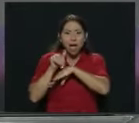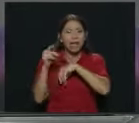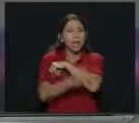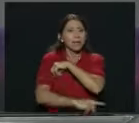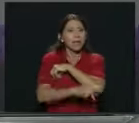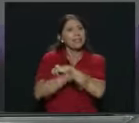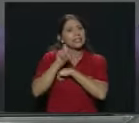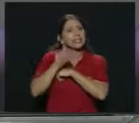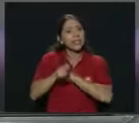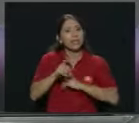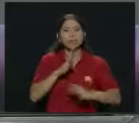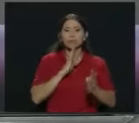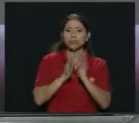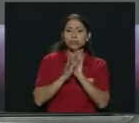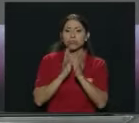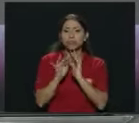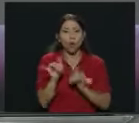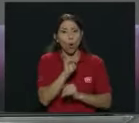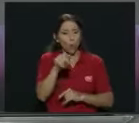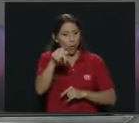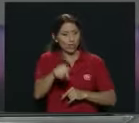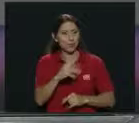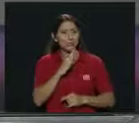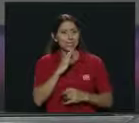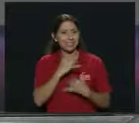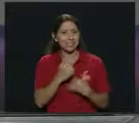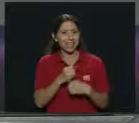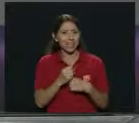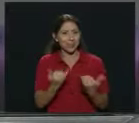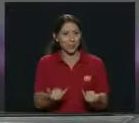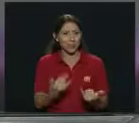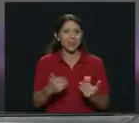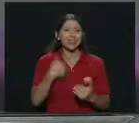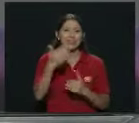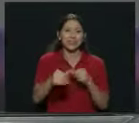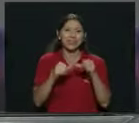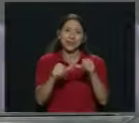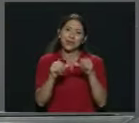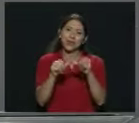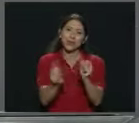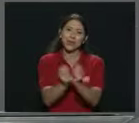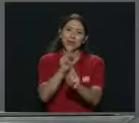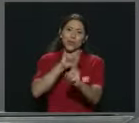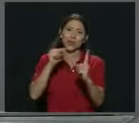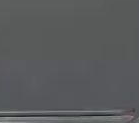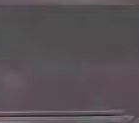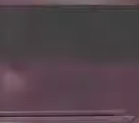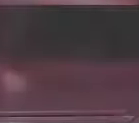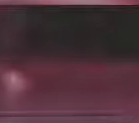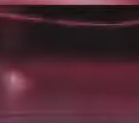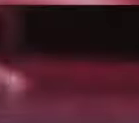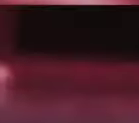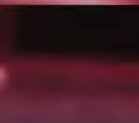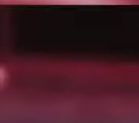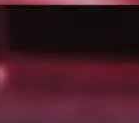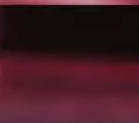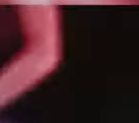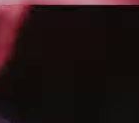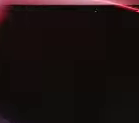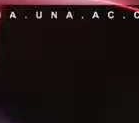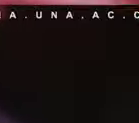tiene que sentarse a conversar de esto como estamos haciendo hoy en este programa y que vamos a seguir haciendo en el siguiente bloque. Quédese con una mirada que ya volvemos.